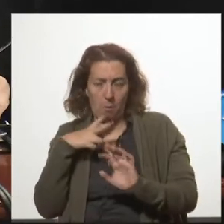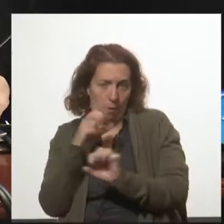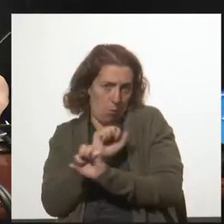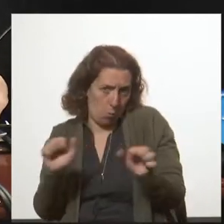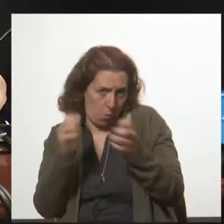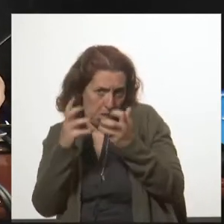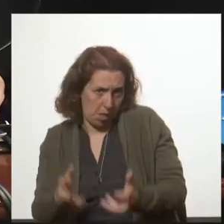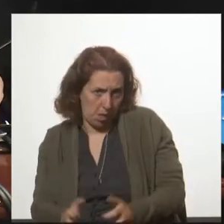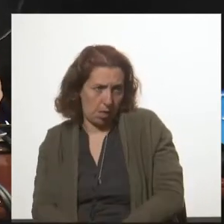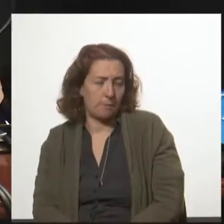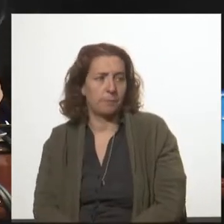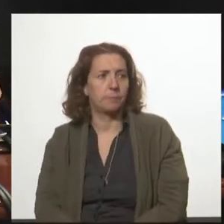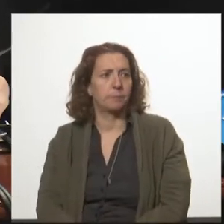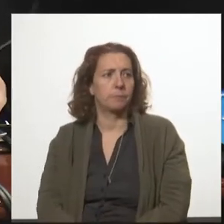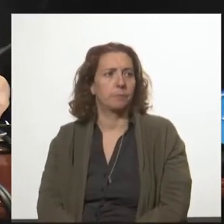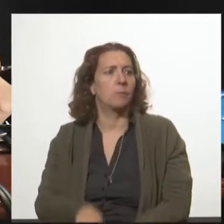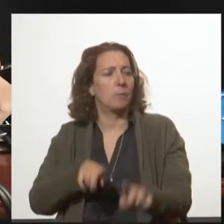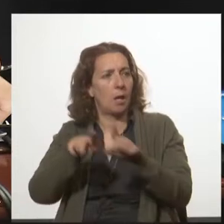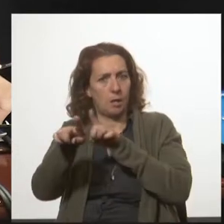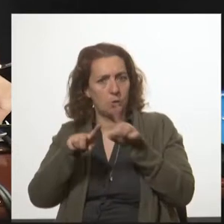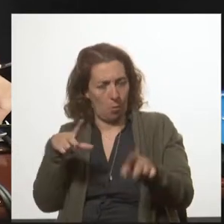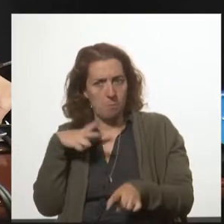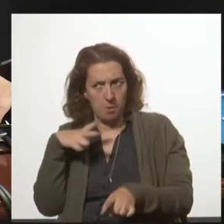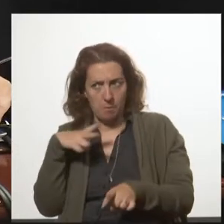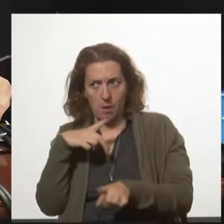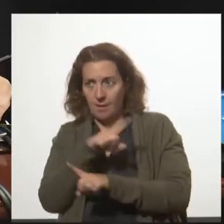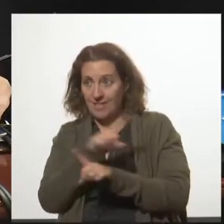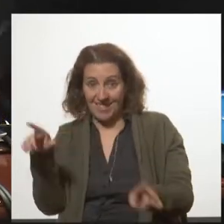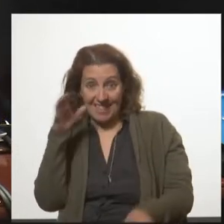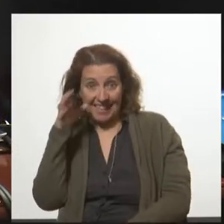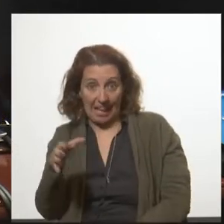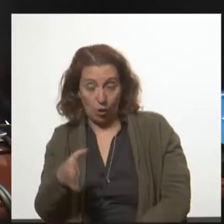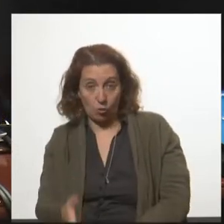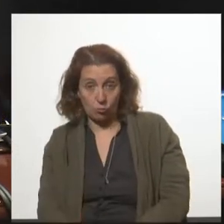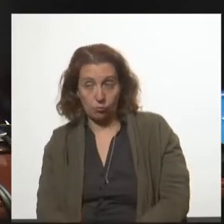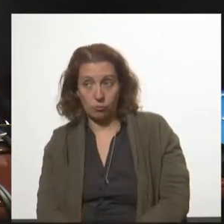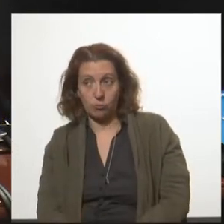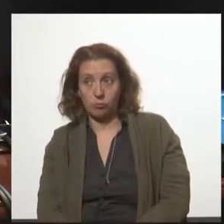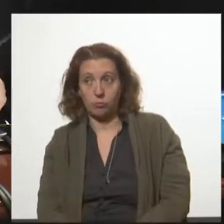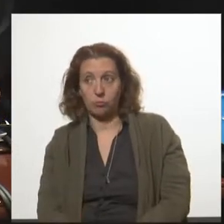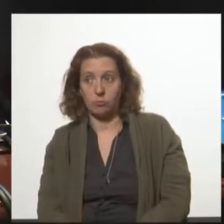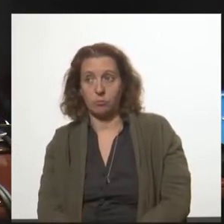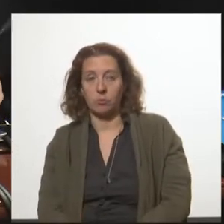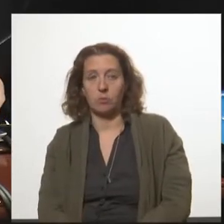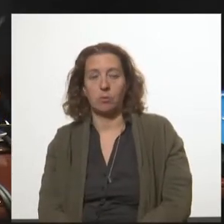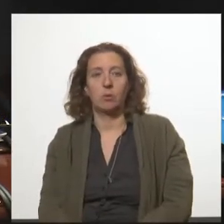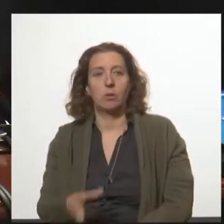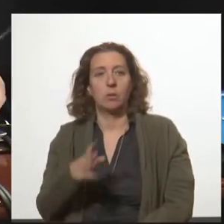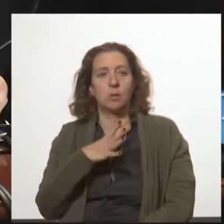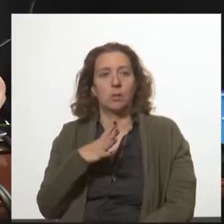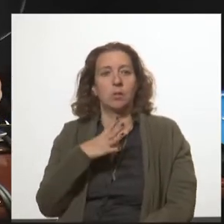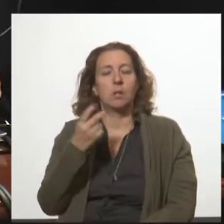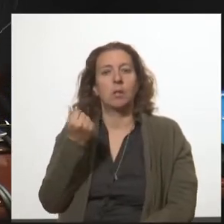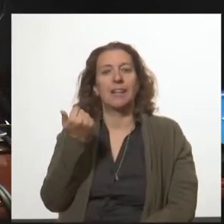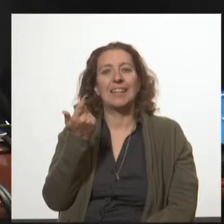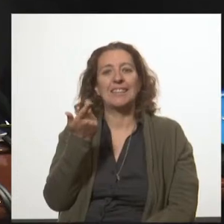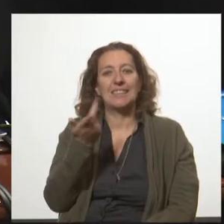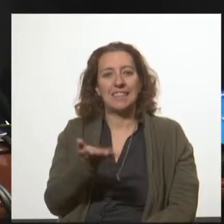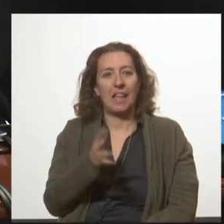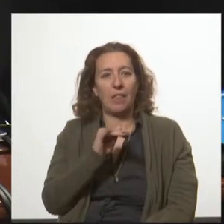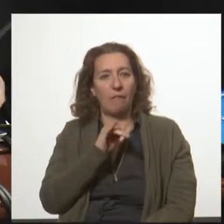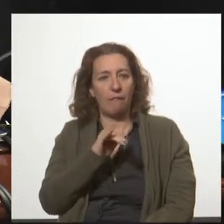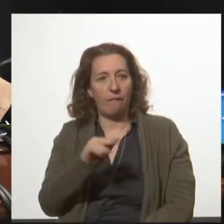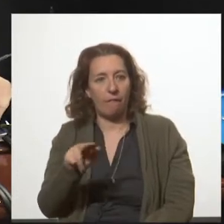querer es una gestión privada y sin riesgos o sea percibe un monto fijo